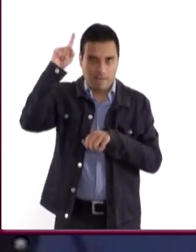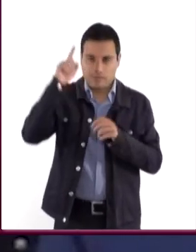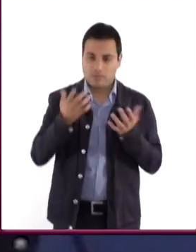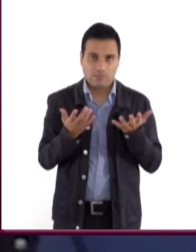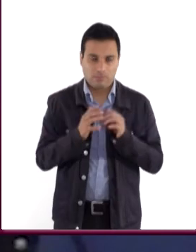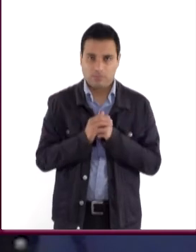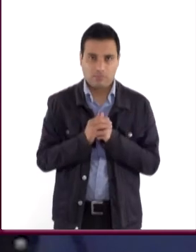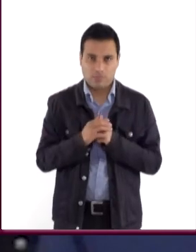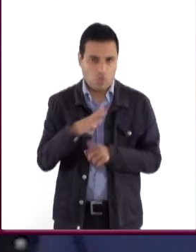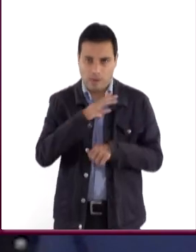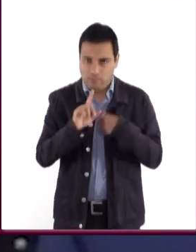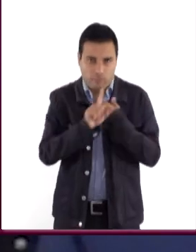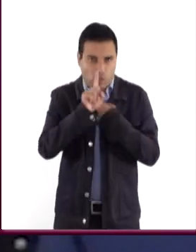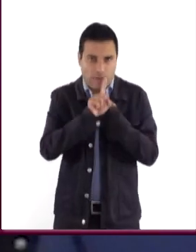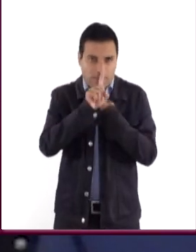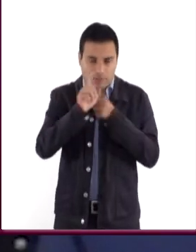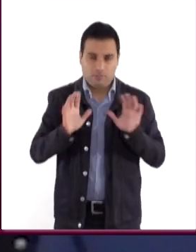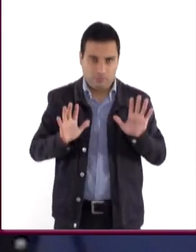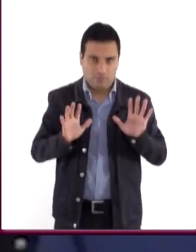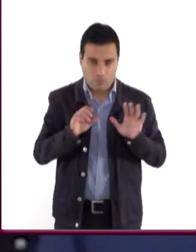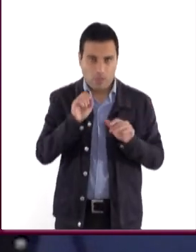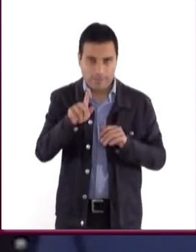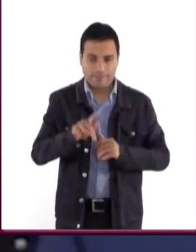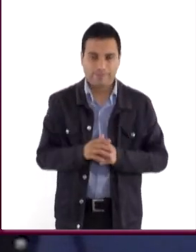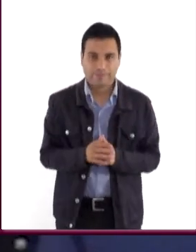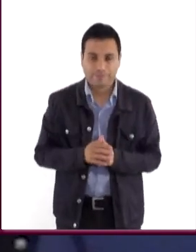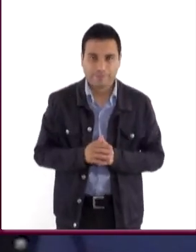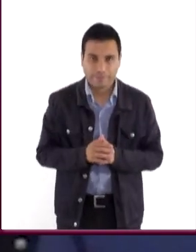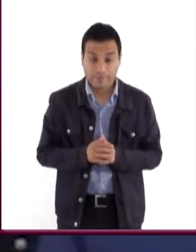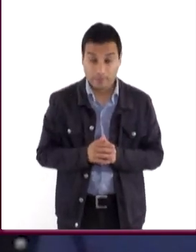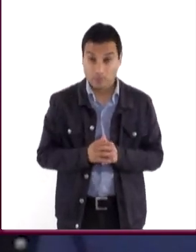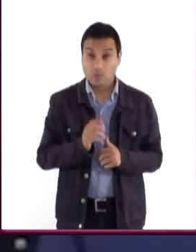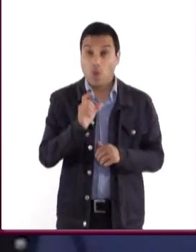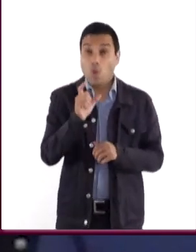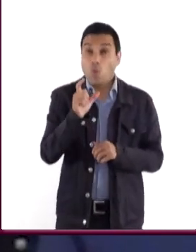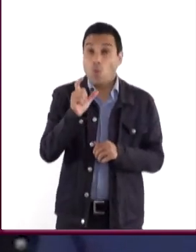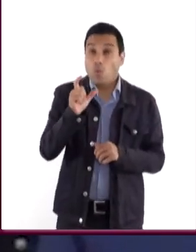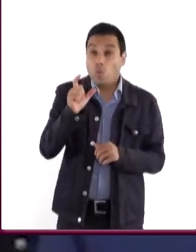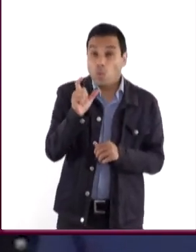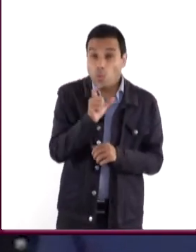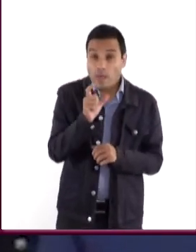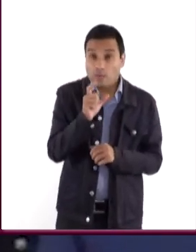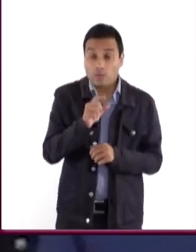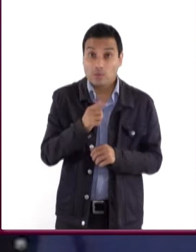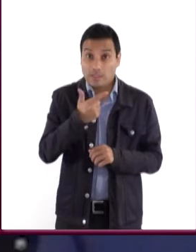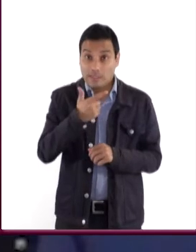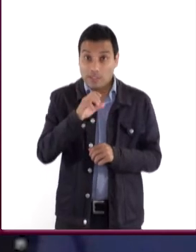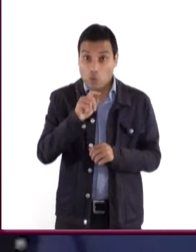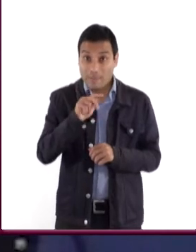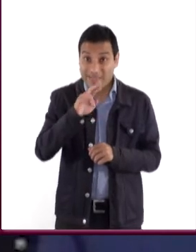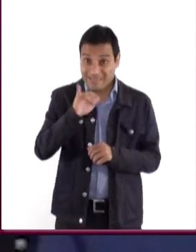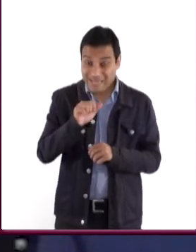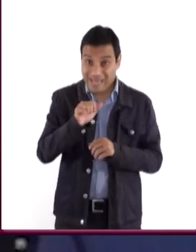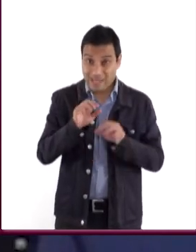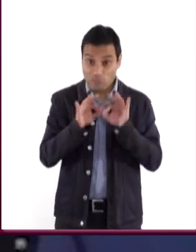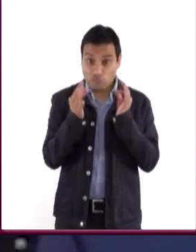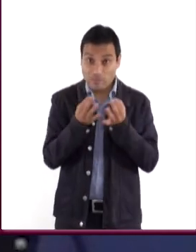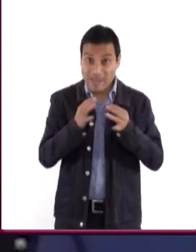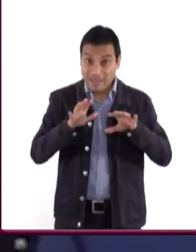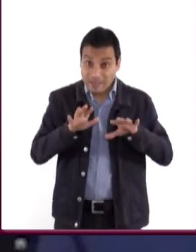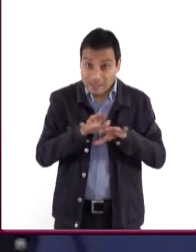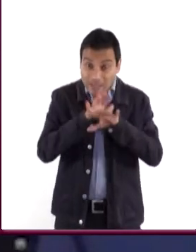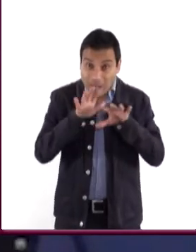que no tiene mayor problema para resolverse. En el momento que se empieza a complicar la geometría, ya